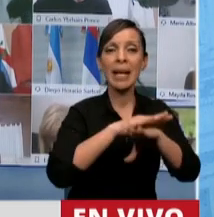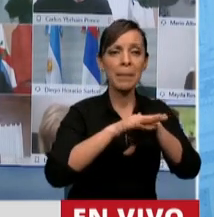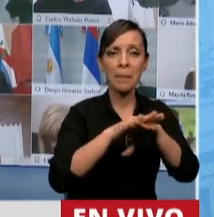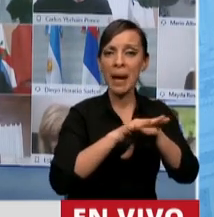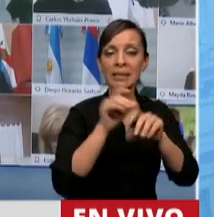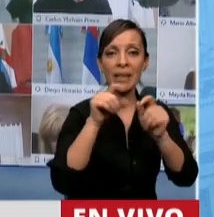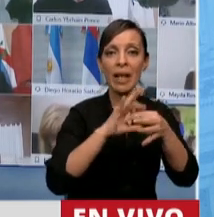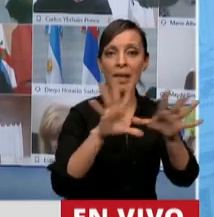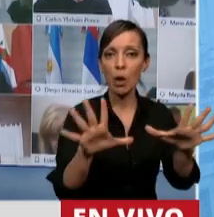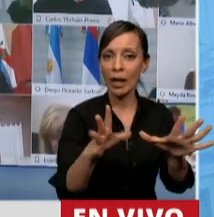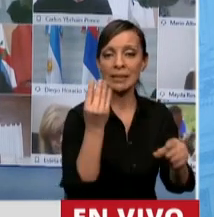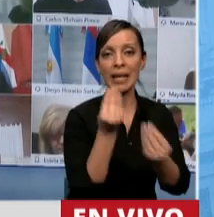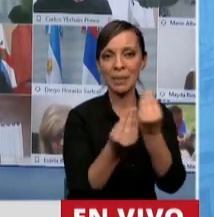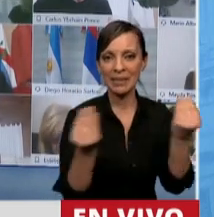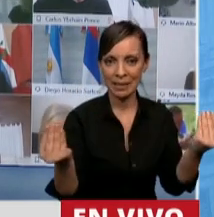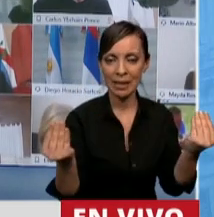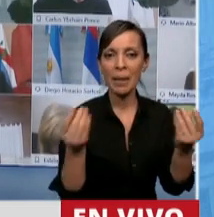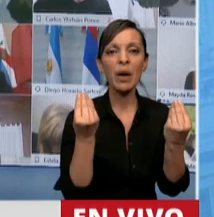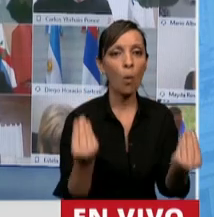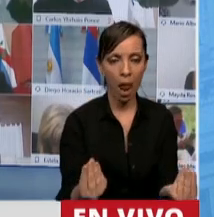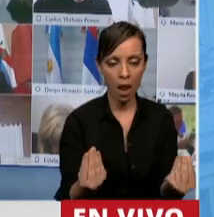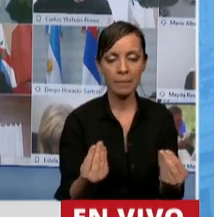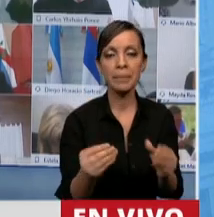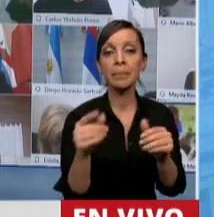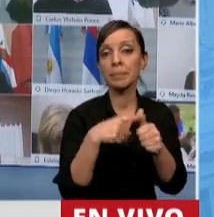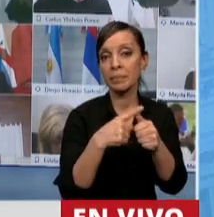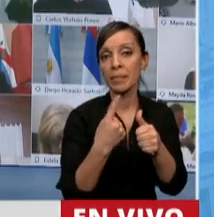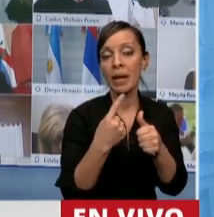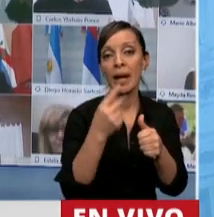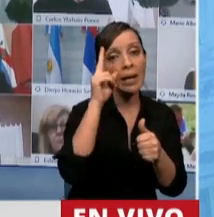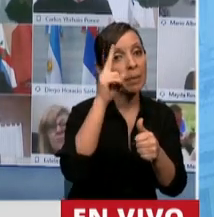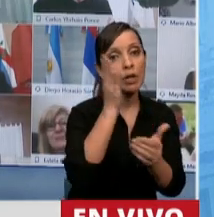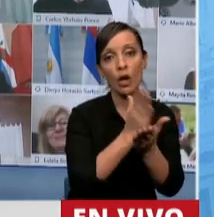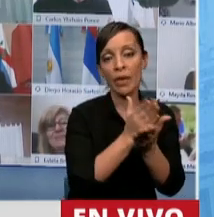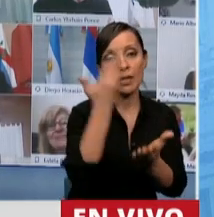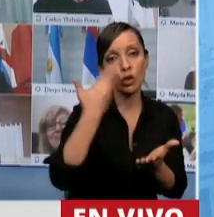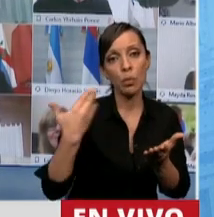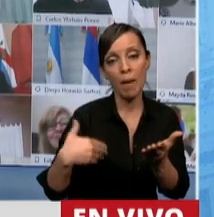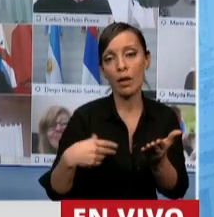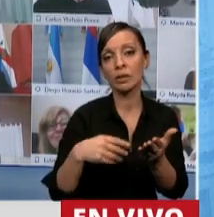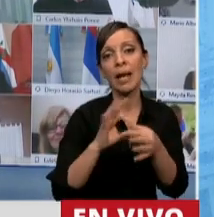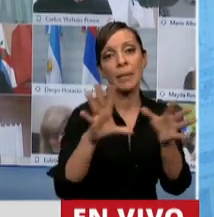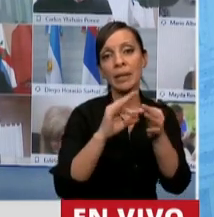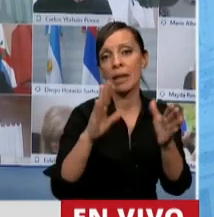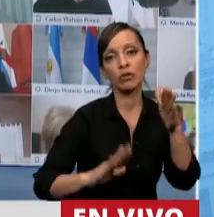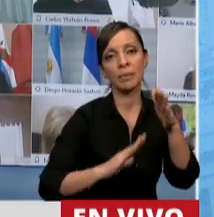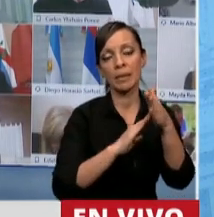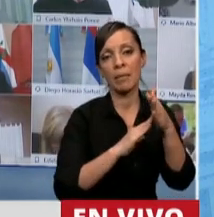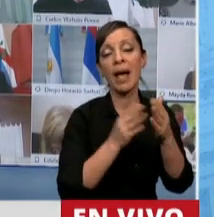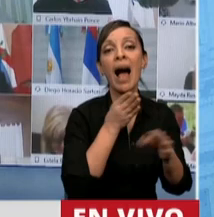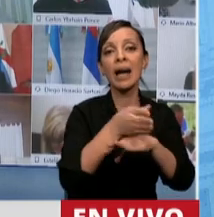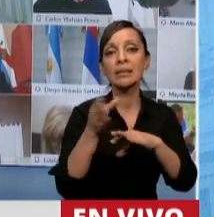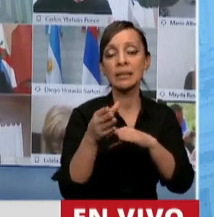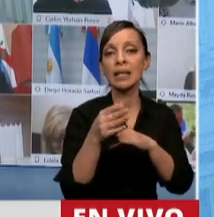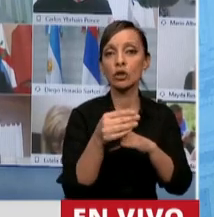democracia representativa, entre otros, el respeto a los derechos humanos y las libertades fundamentales, el acceso al poder y su ejercicio